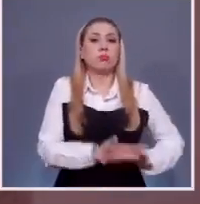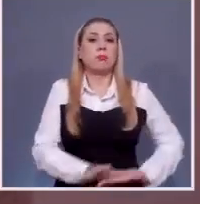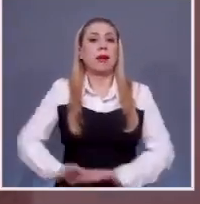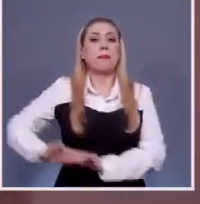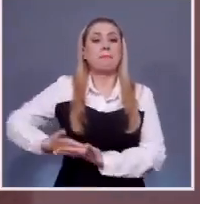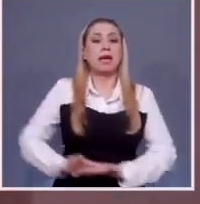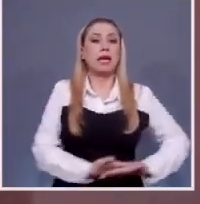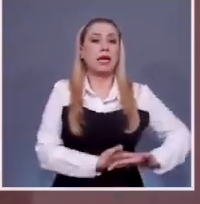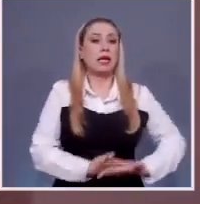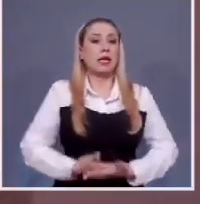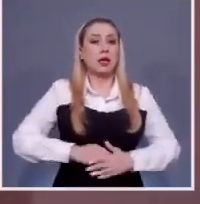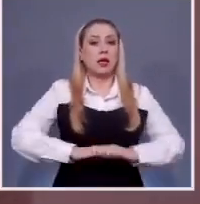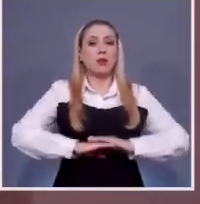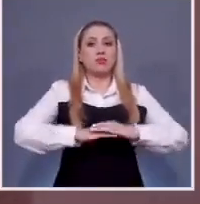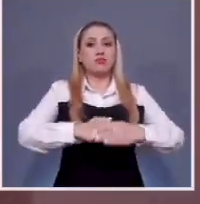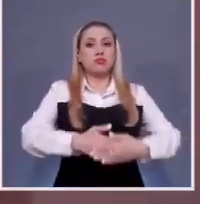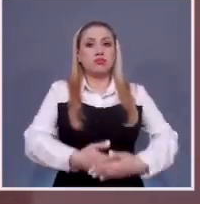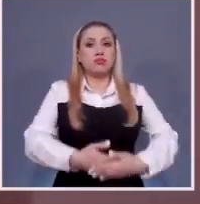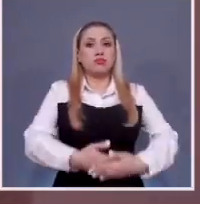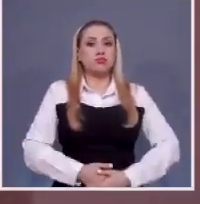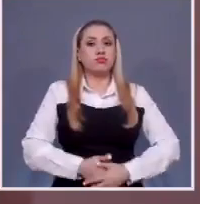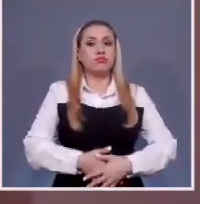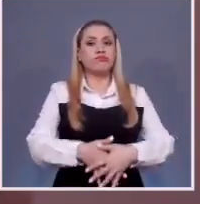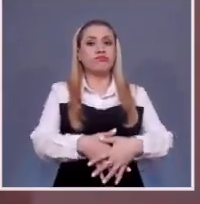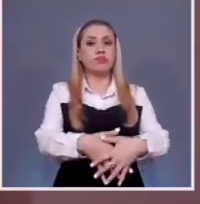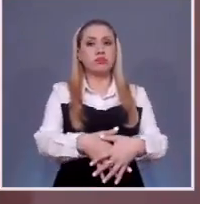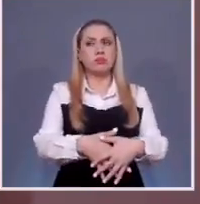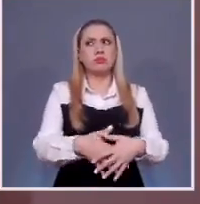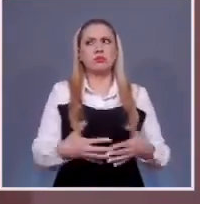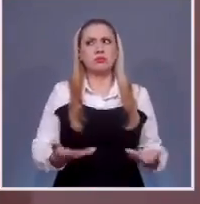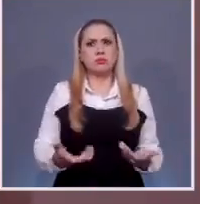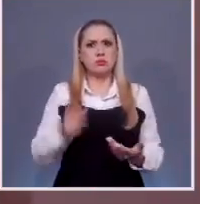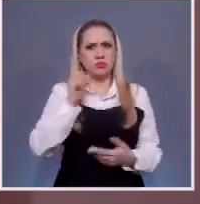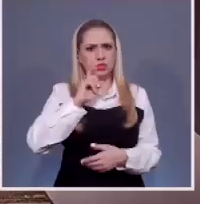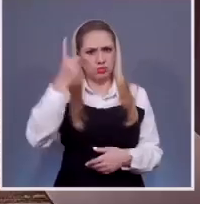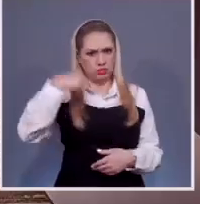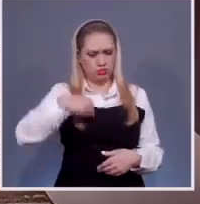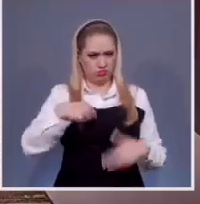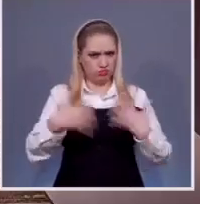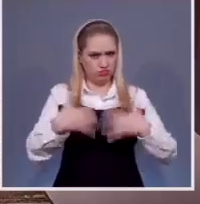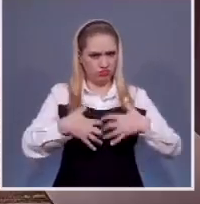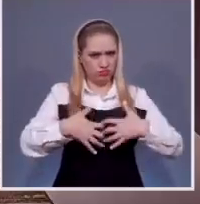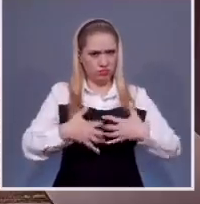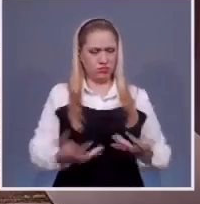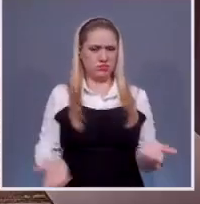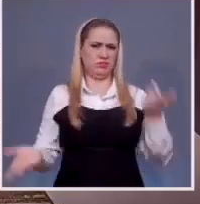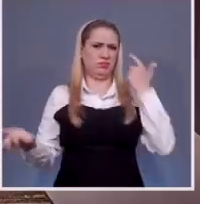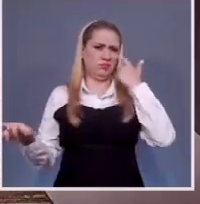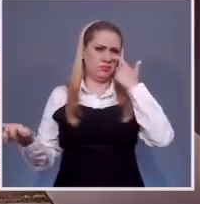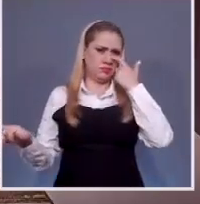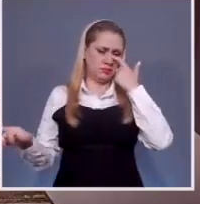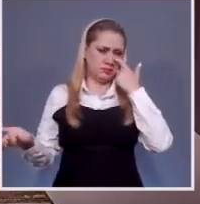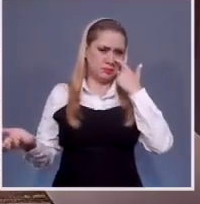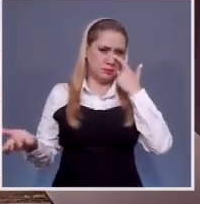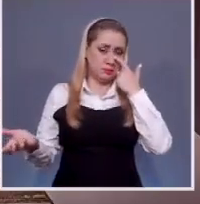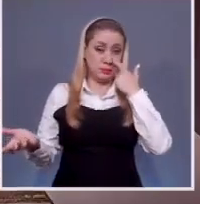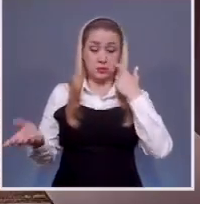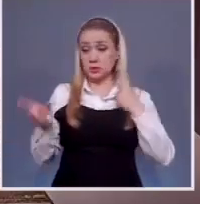la función de la mujer y por qué cualquier conducta de la mujer que no vaya alineada perfectamente con esto debe